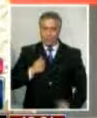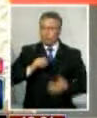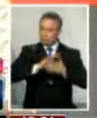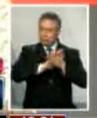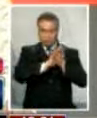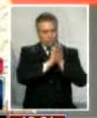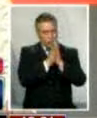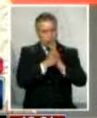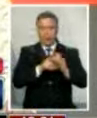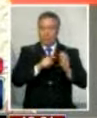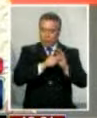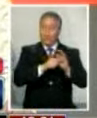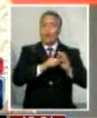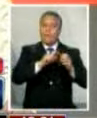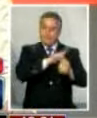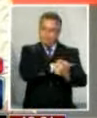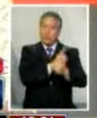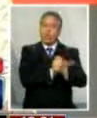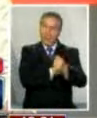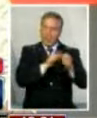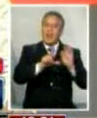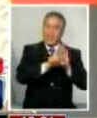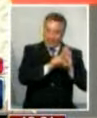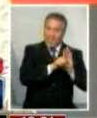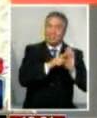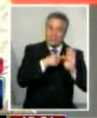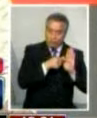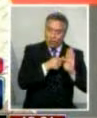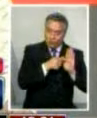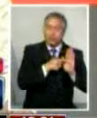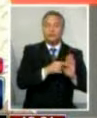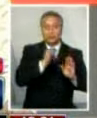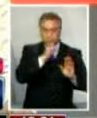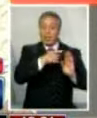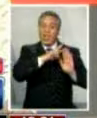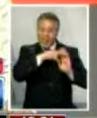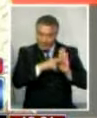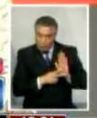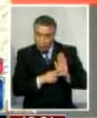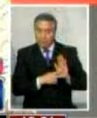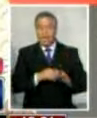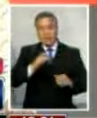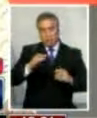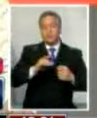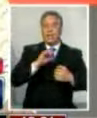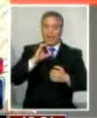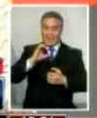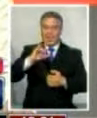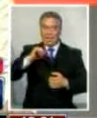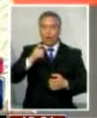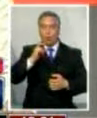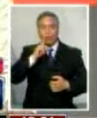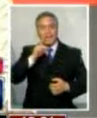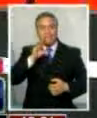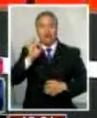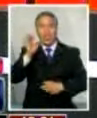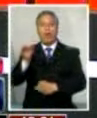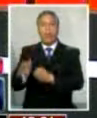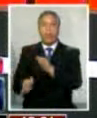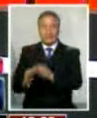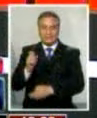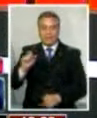Estado. Legislativo, si fuera necesario, por ejemplo, por una reforma, ejecutivo y judicial. ¿Pero tiene efectos